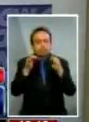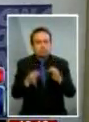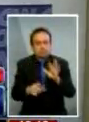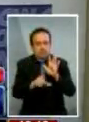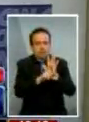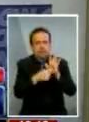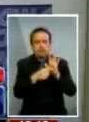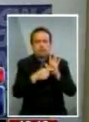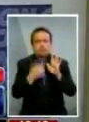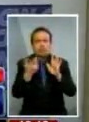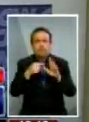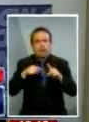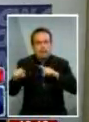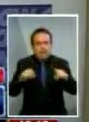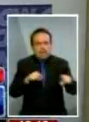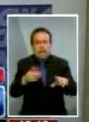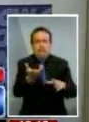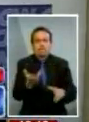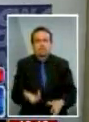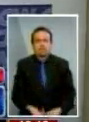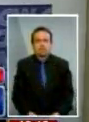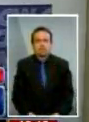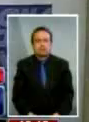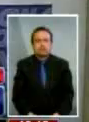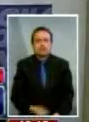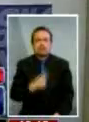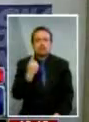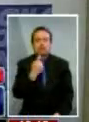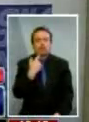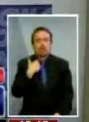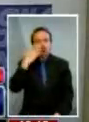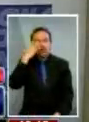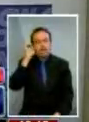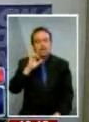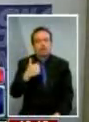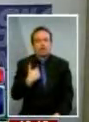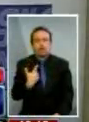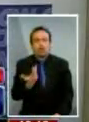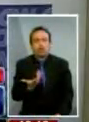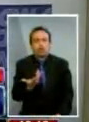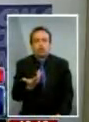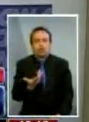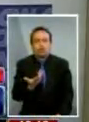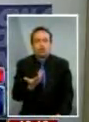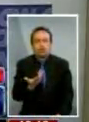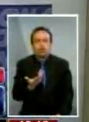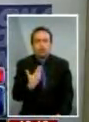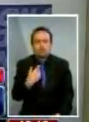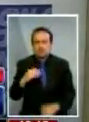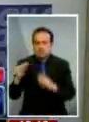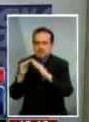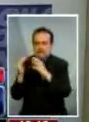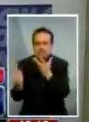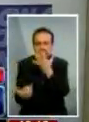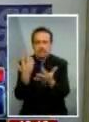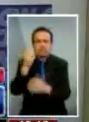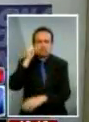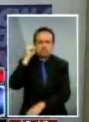ley establece para ello. No creo que el hecho de quemar o